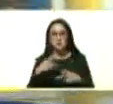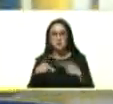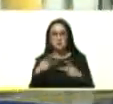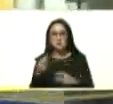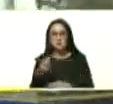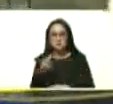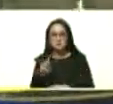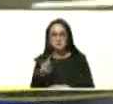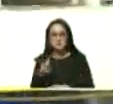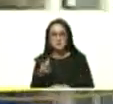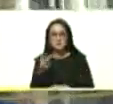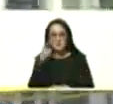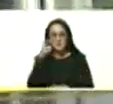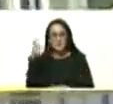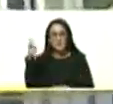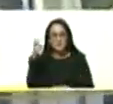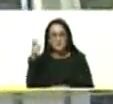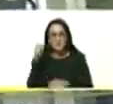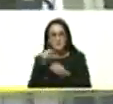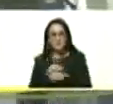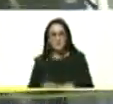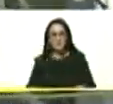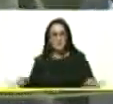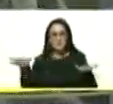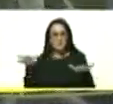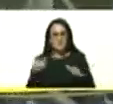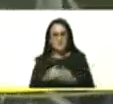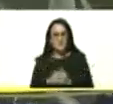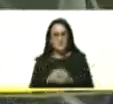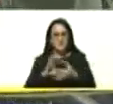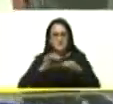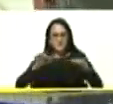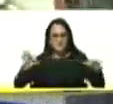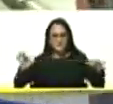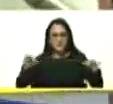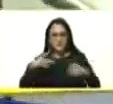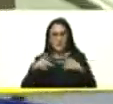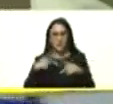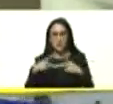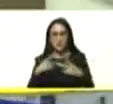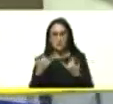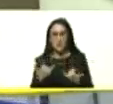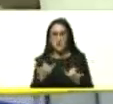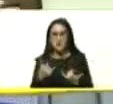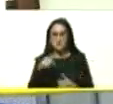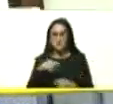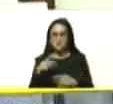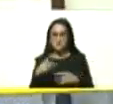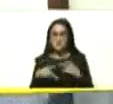lo producimos en el campo y lo distribuimos. El encadenamiento productivo. Y aquí estamos en esta